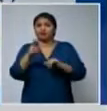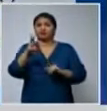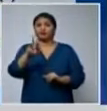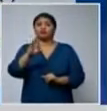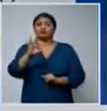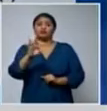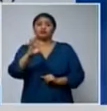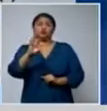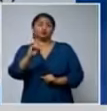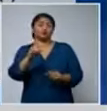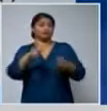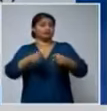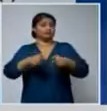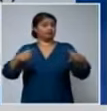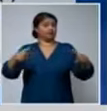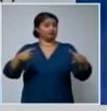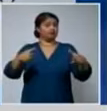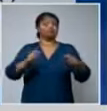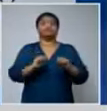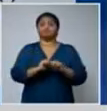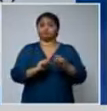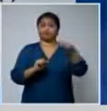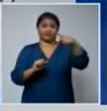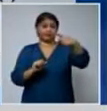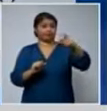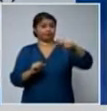le sigue Santiago de Cuba, que